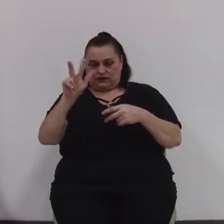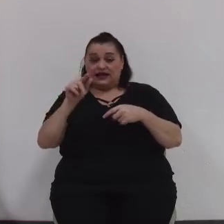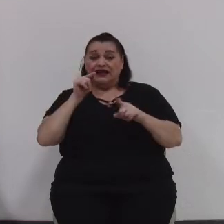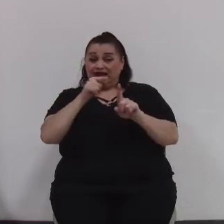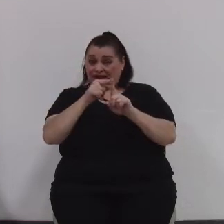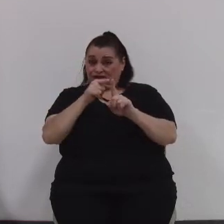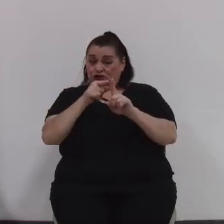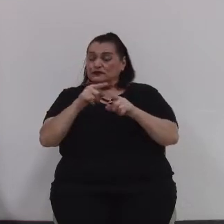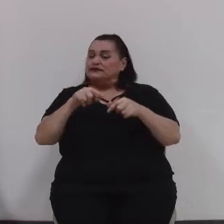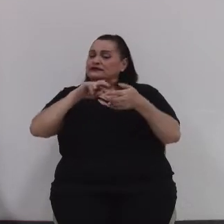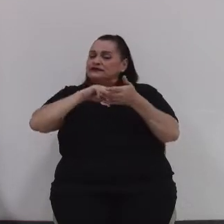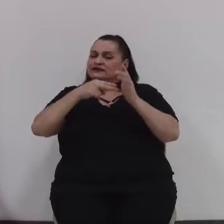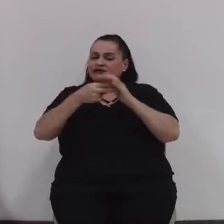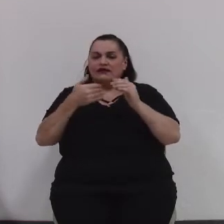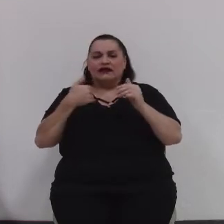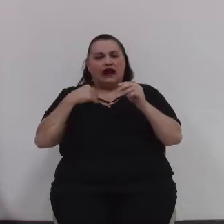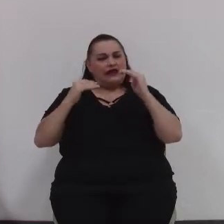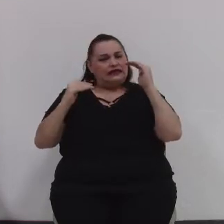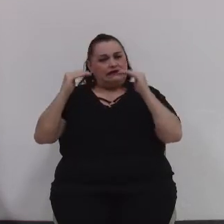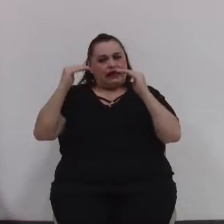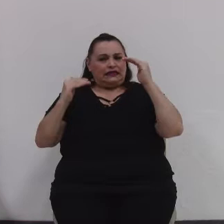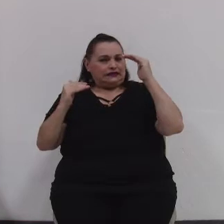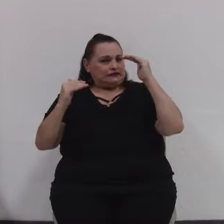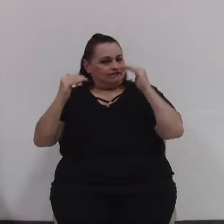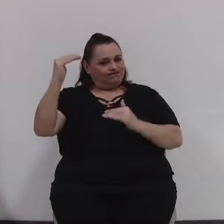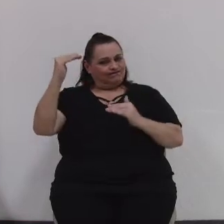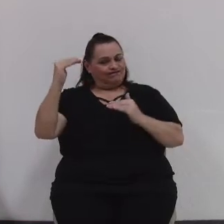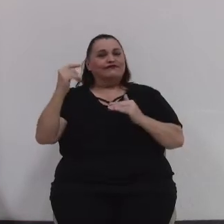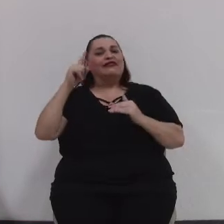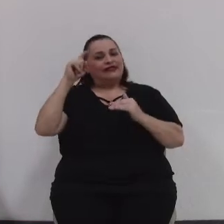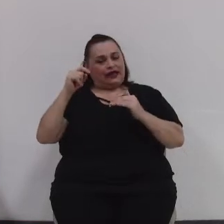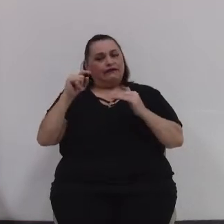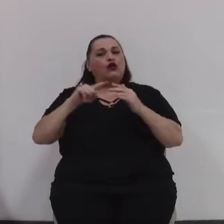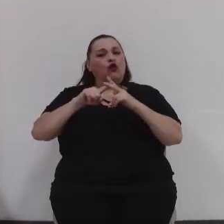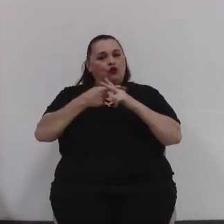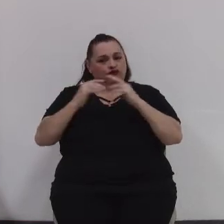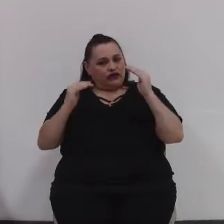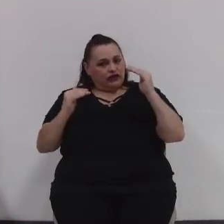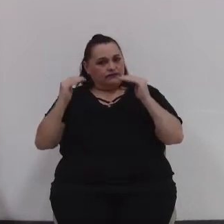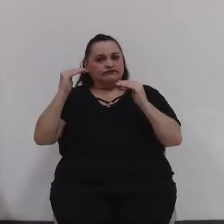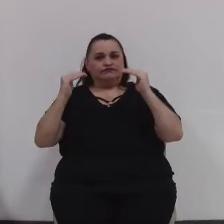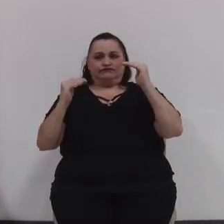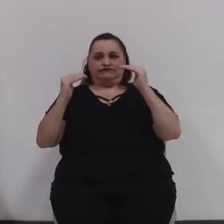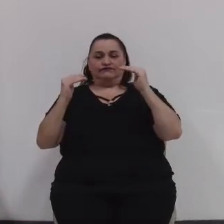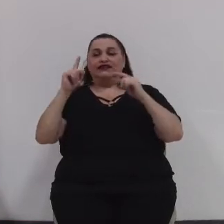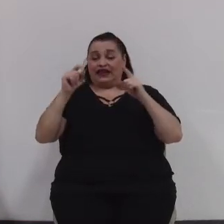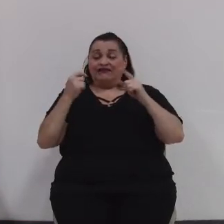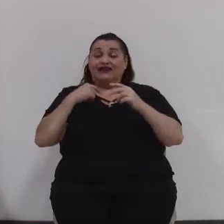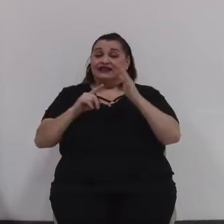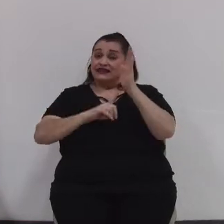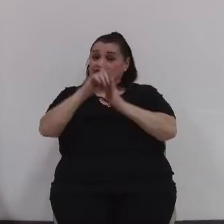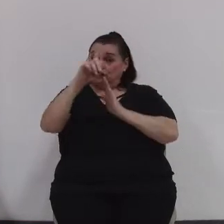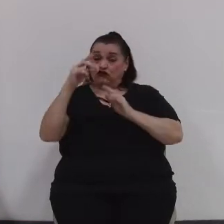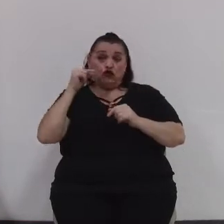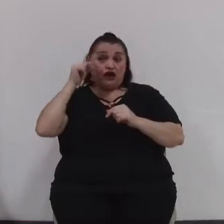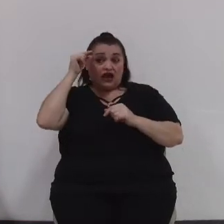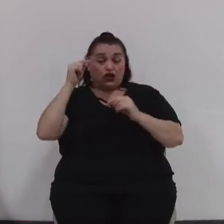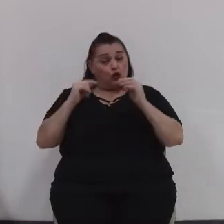Esto indica que hay un nivel de desigualdad que es imprescindible corregir. En el índice de desarrollo de género, Costa Rica se acerca a la